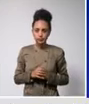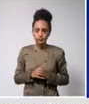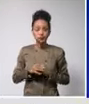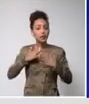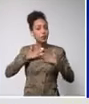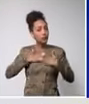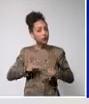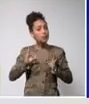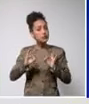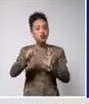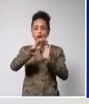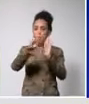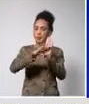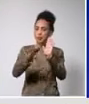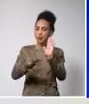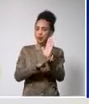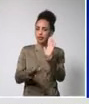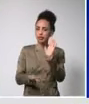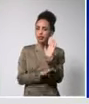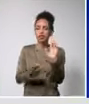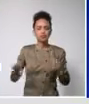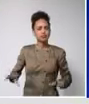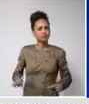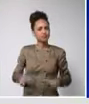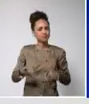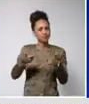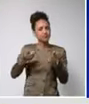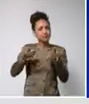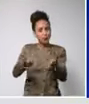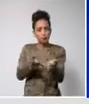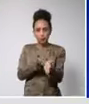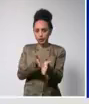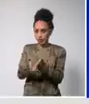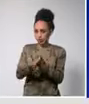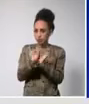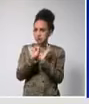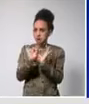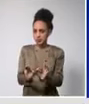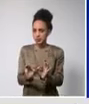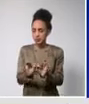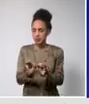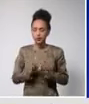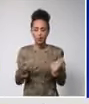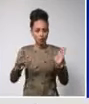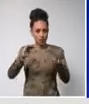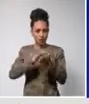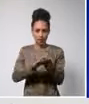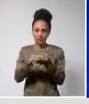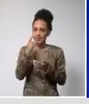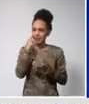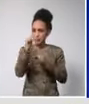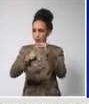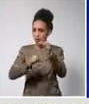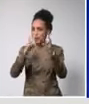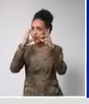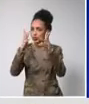las medidas que se han venido aplicando en el territorio pues vayan dando resultados.